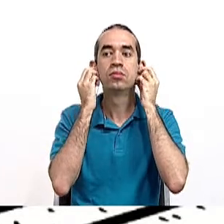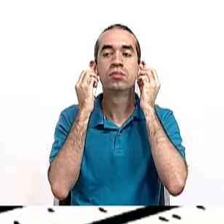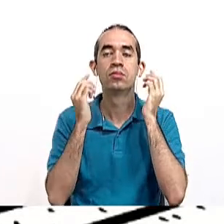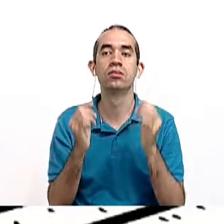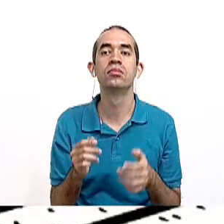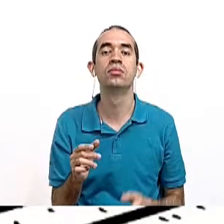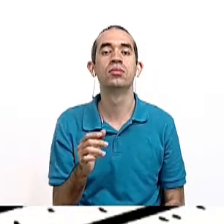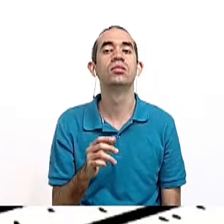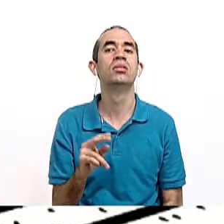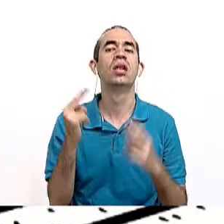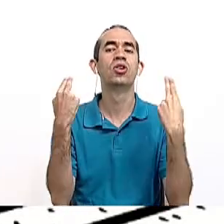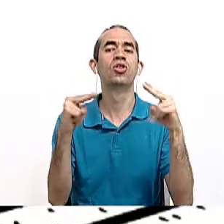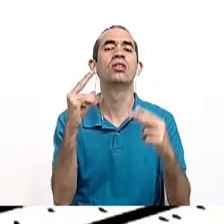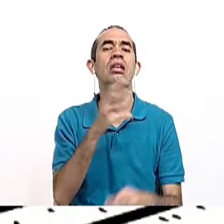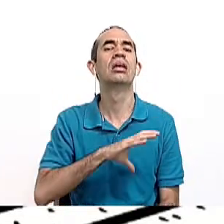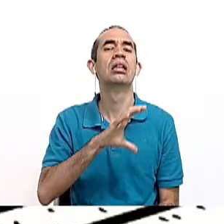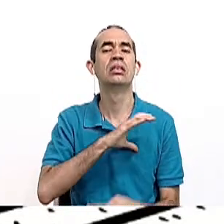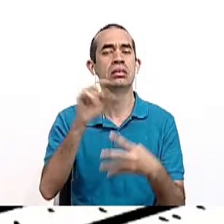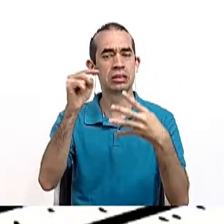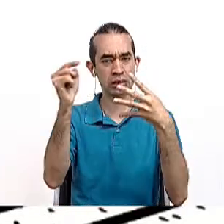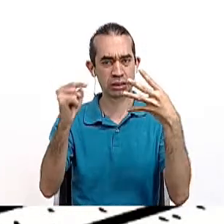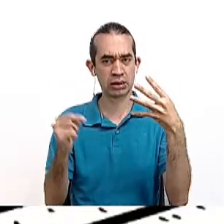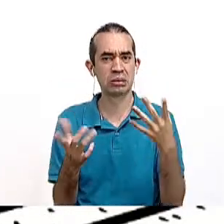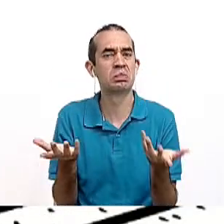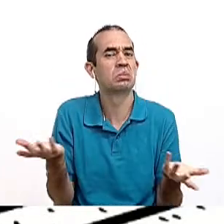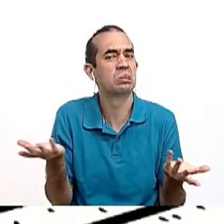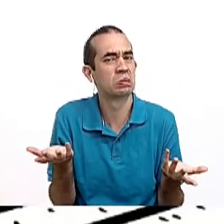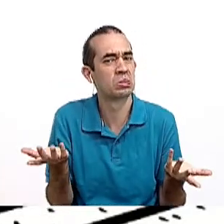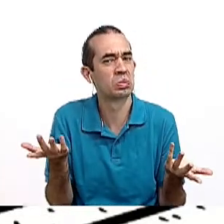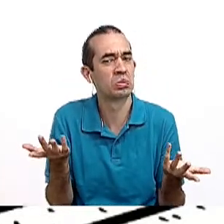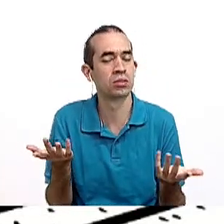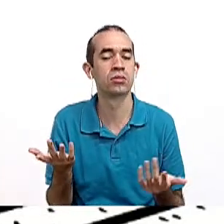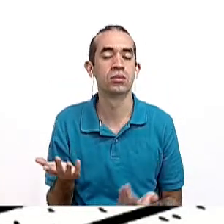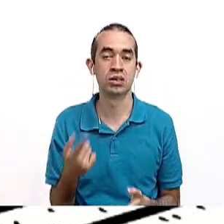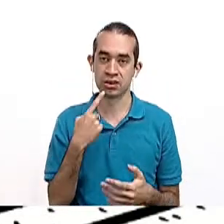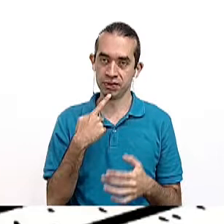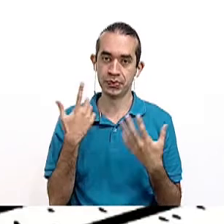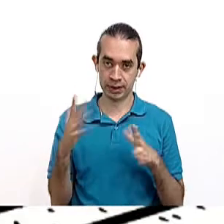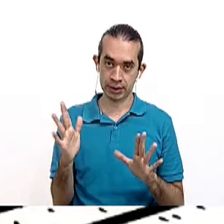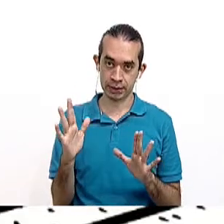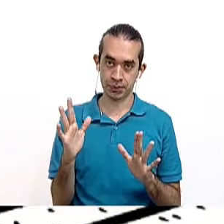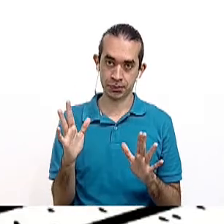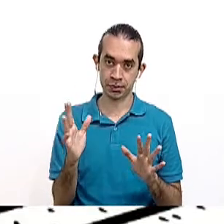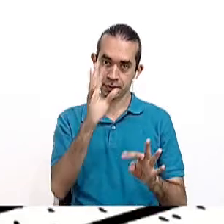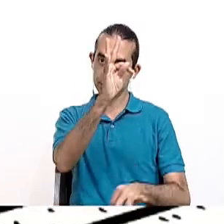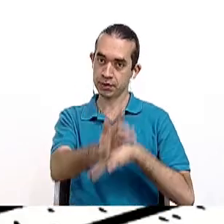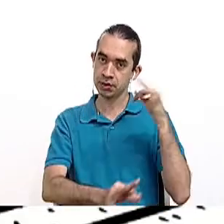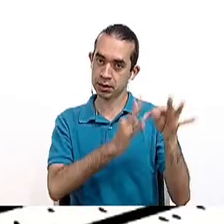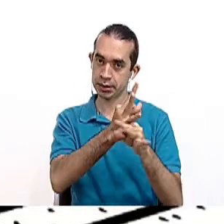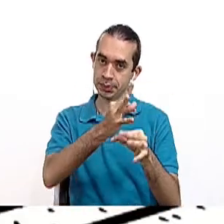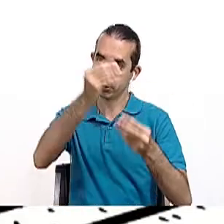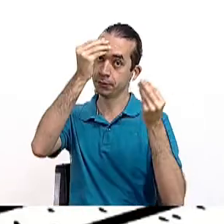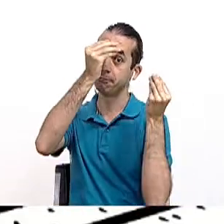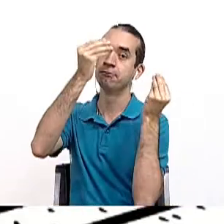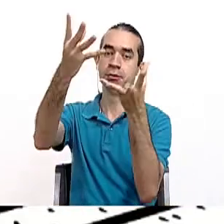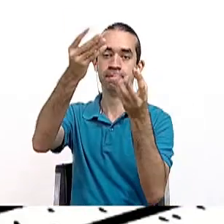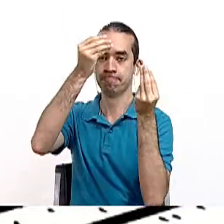¿Qué características vamos a considerar en una noticia? Bueno, ya dijimos, es un género